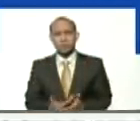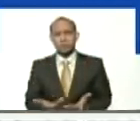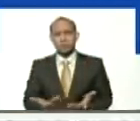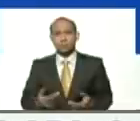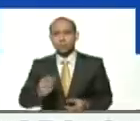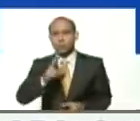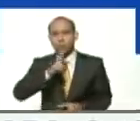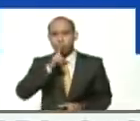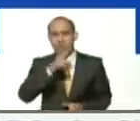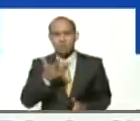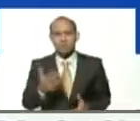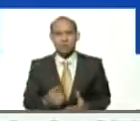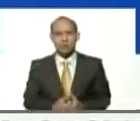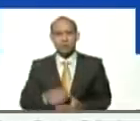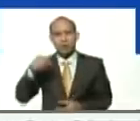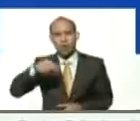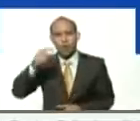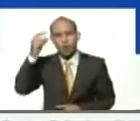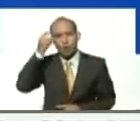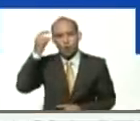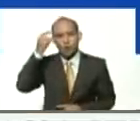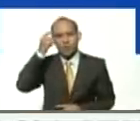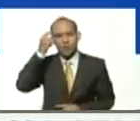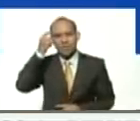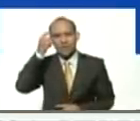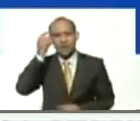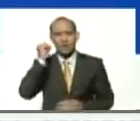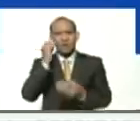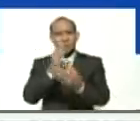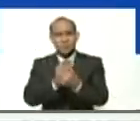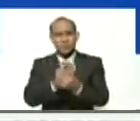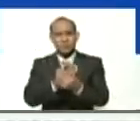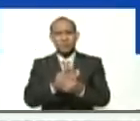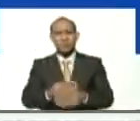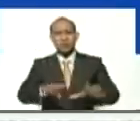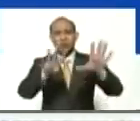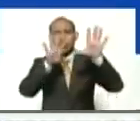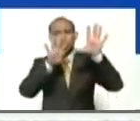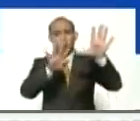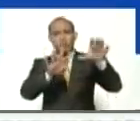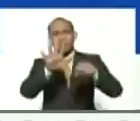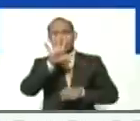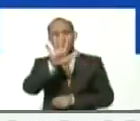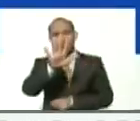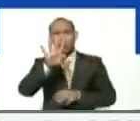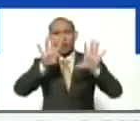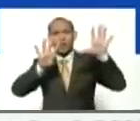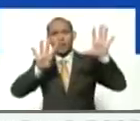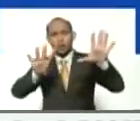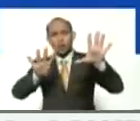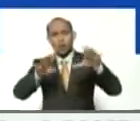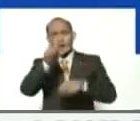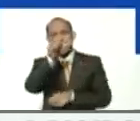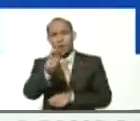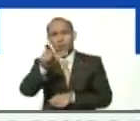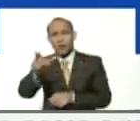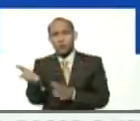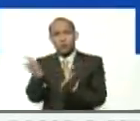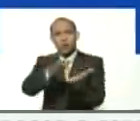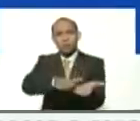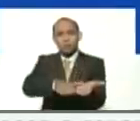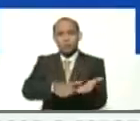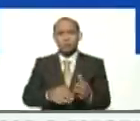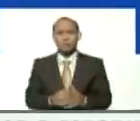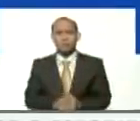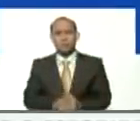terrible hoy ya están registrando 954 59 fallecidos productos